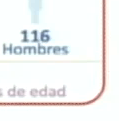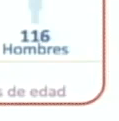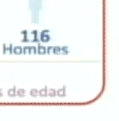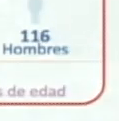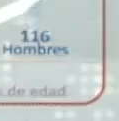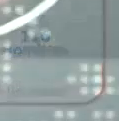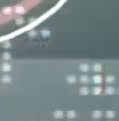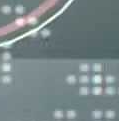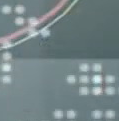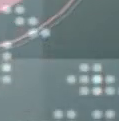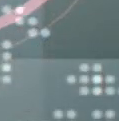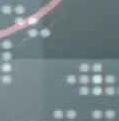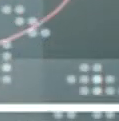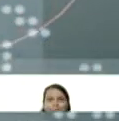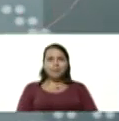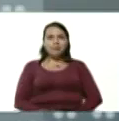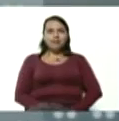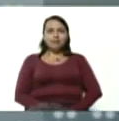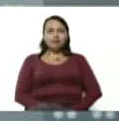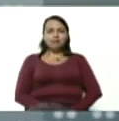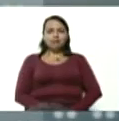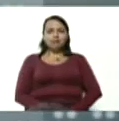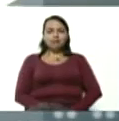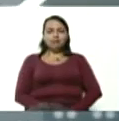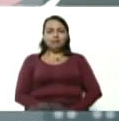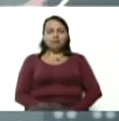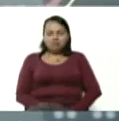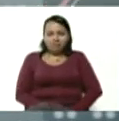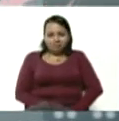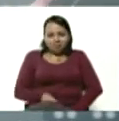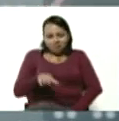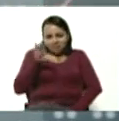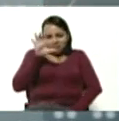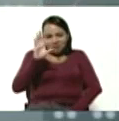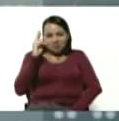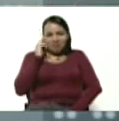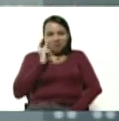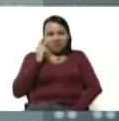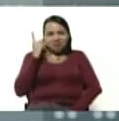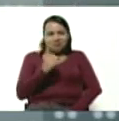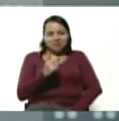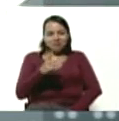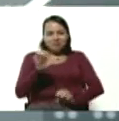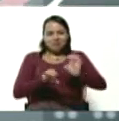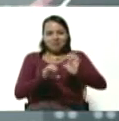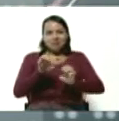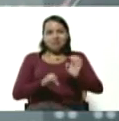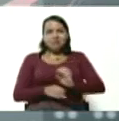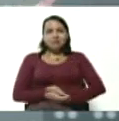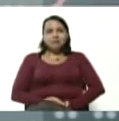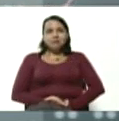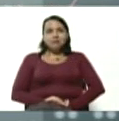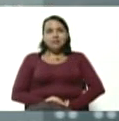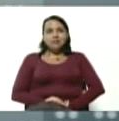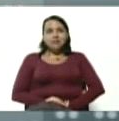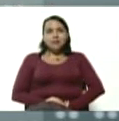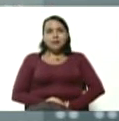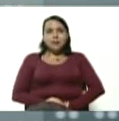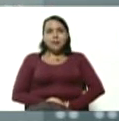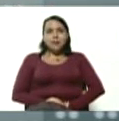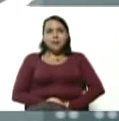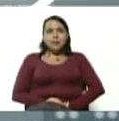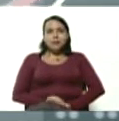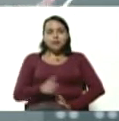estado de Bolívar debemos reportar 18 nuevos casos, 12 son casos del municipio de Gran Sabana y Santa Elena de